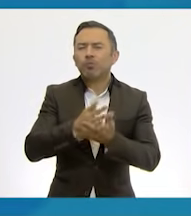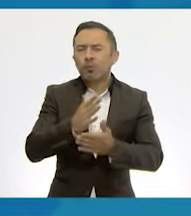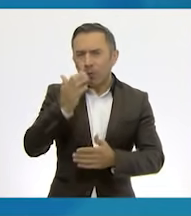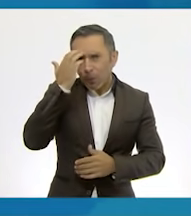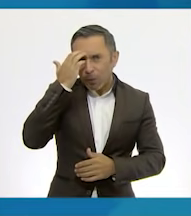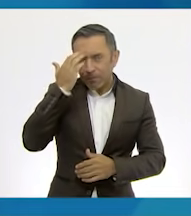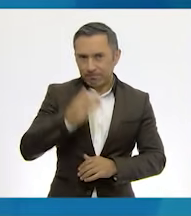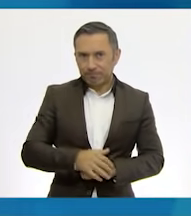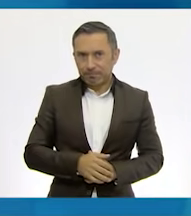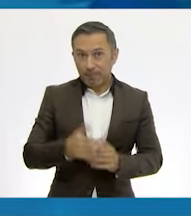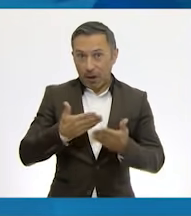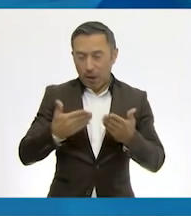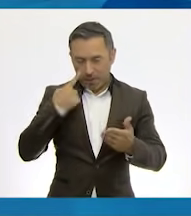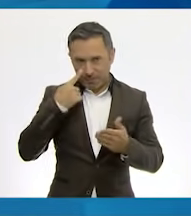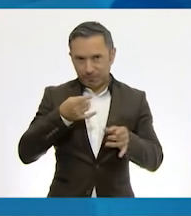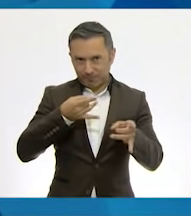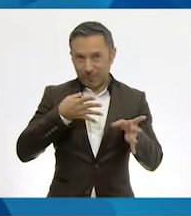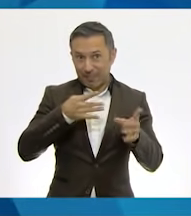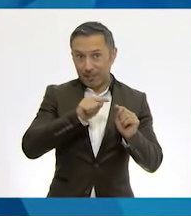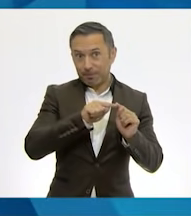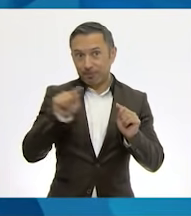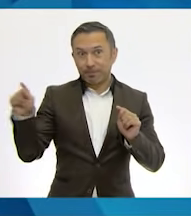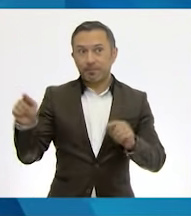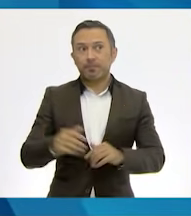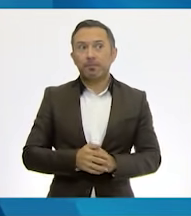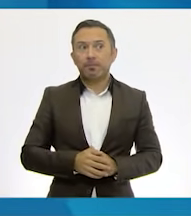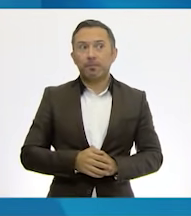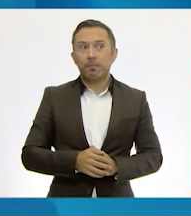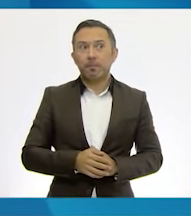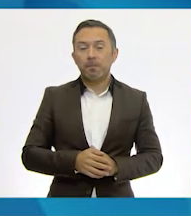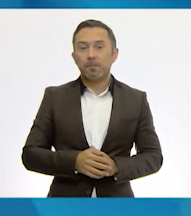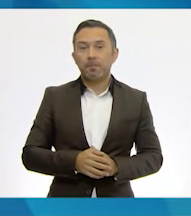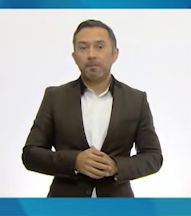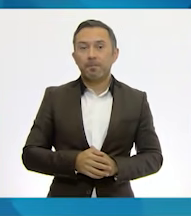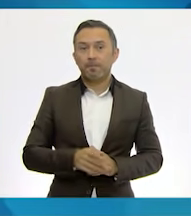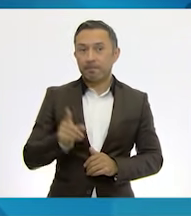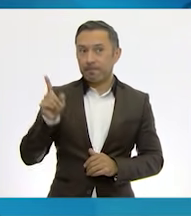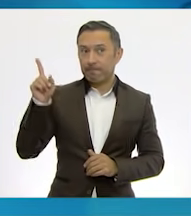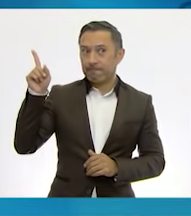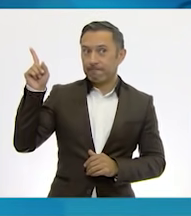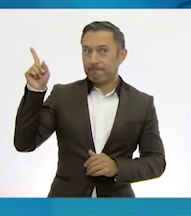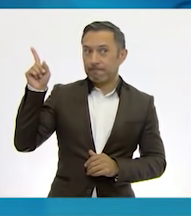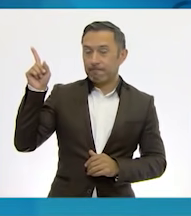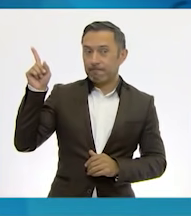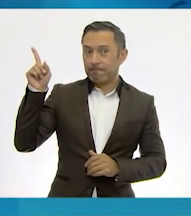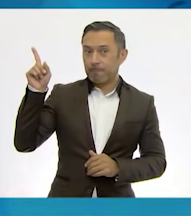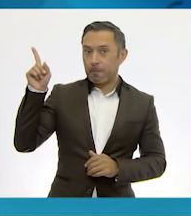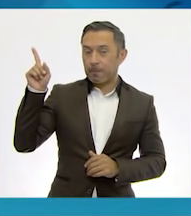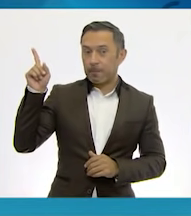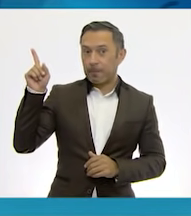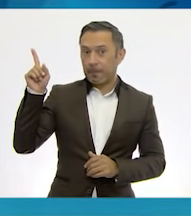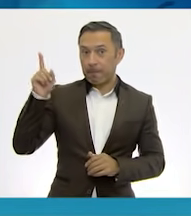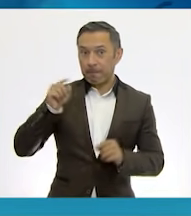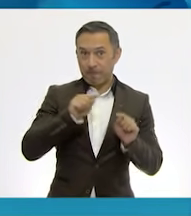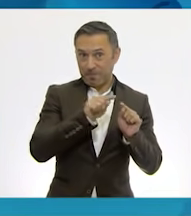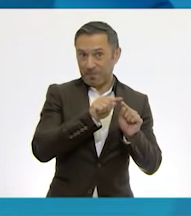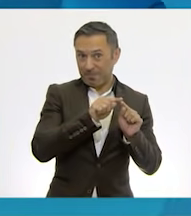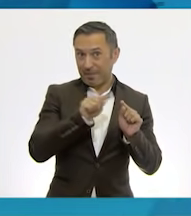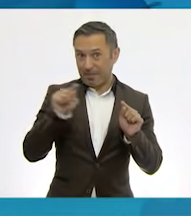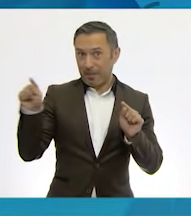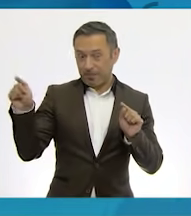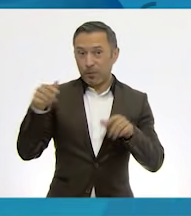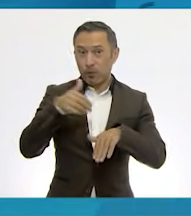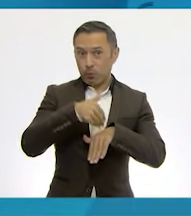colocar lo que... Pensemos que tengo una recta numérica, esta es mi recta numérica, que va del